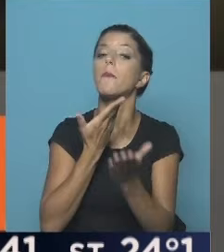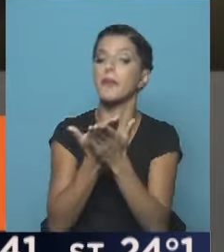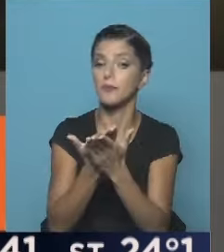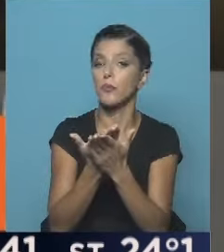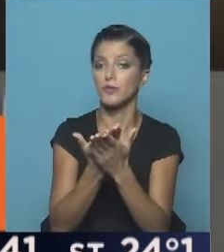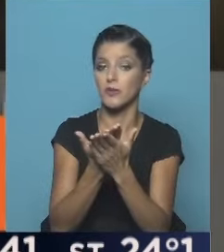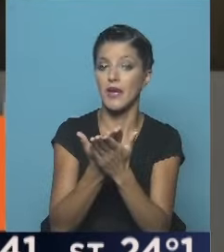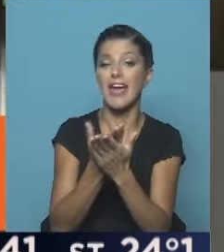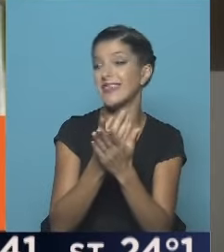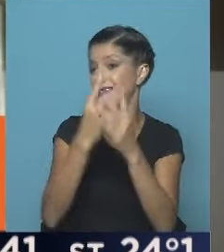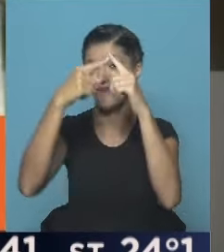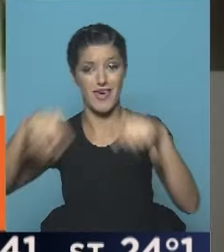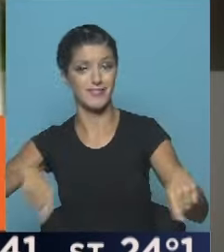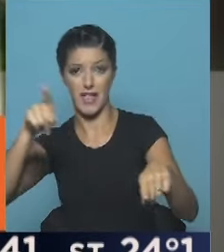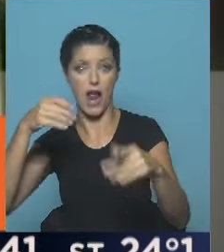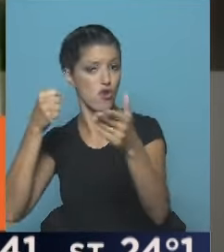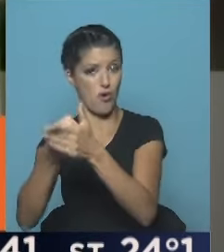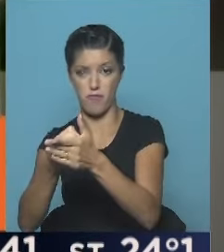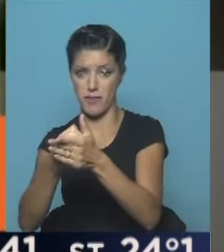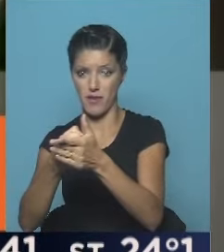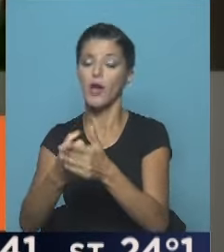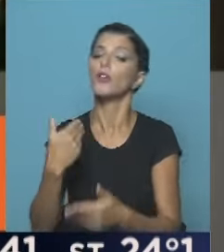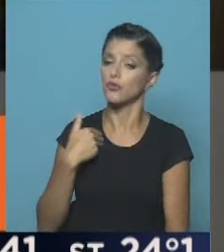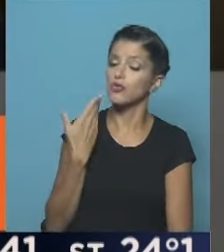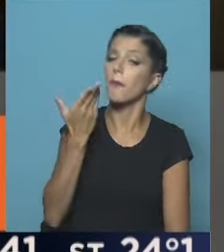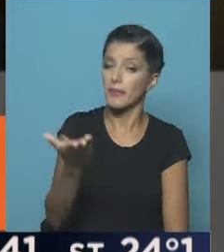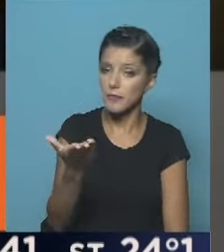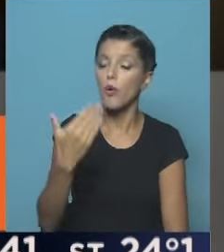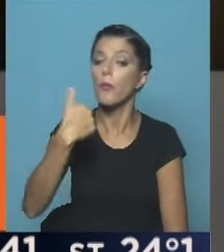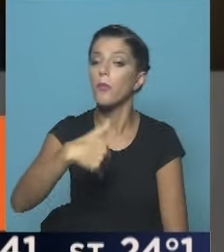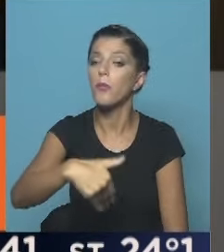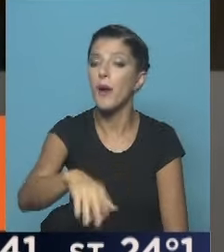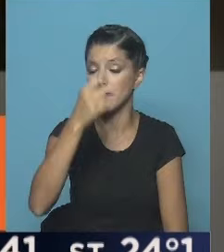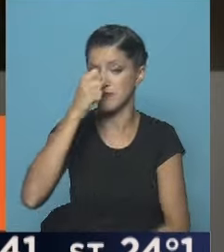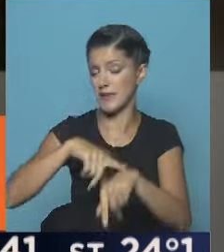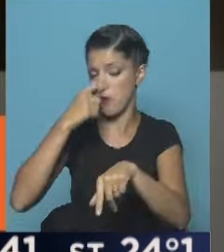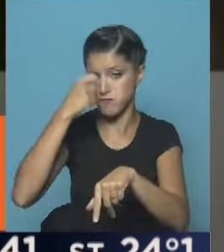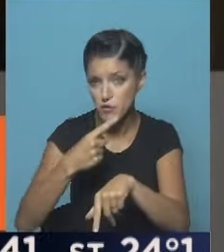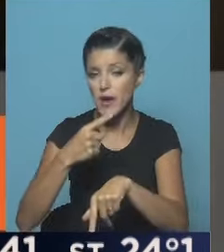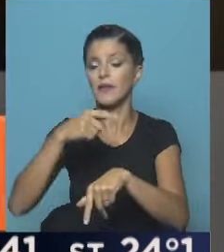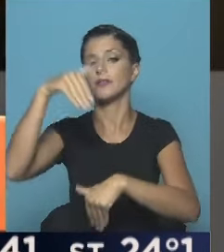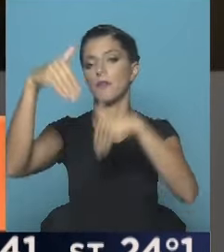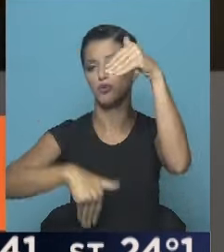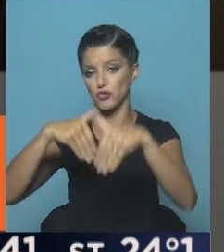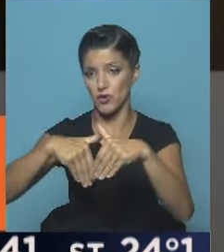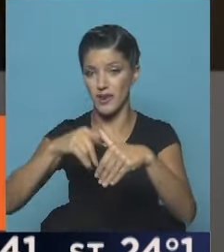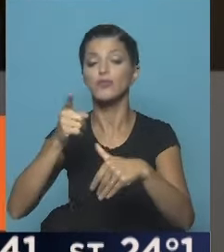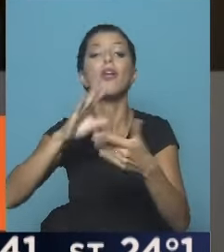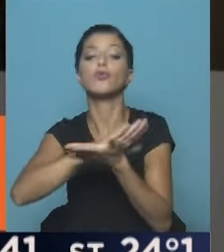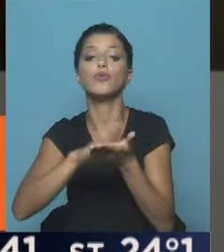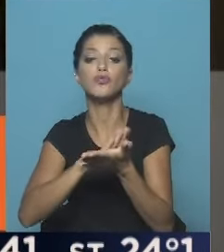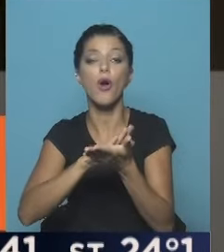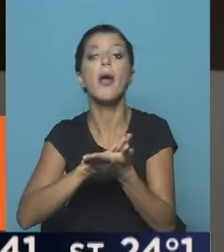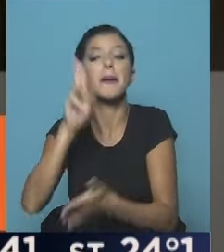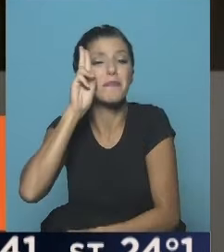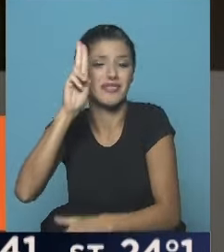de Estado. El llamar a elecciones en un plazo breve es lo opuesto a un golpe de Estado. Es la solución democrática,